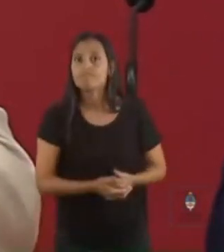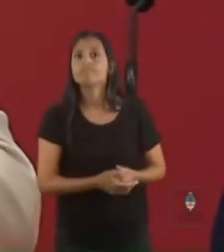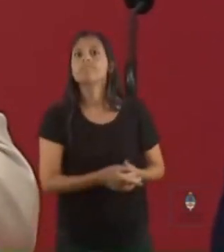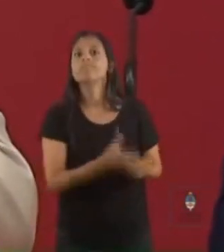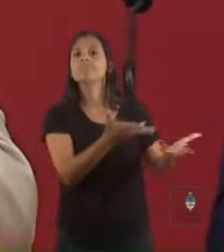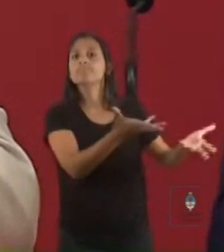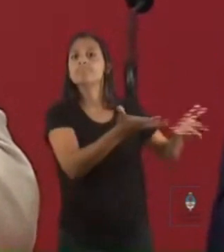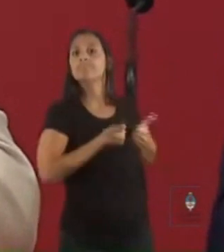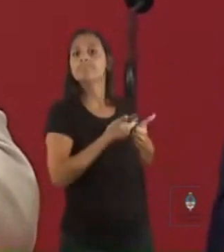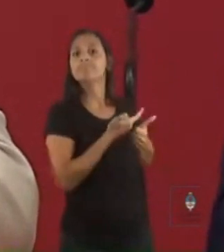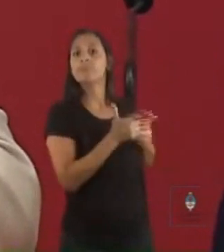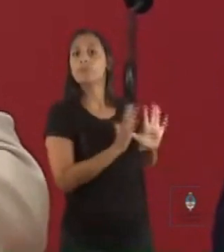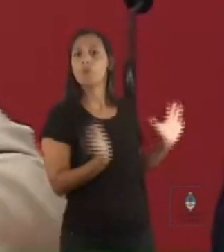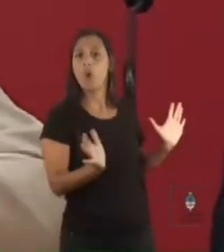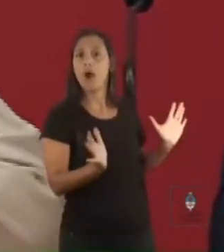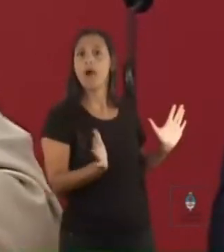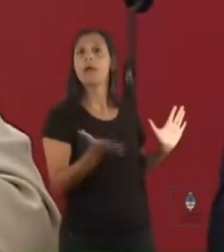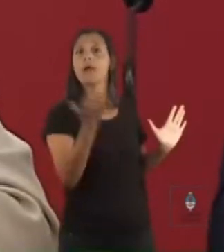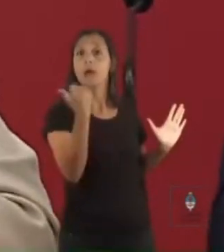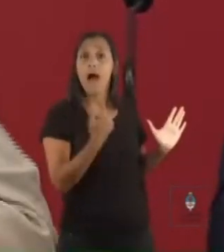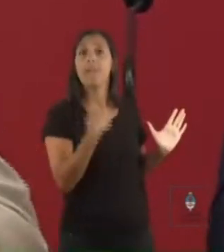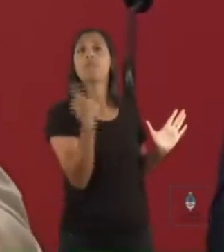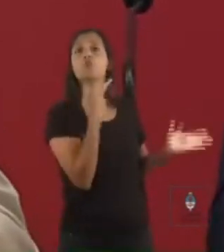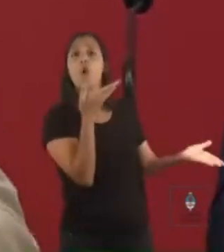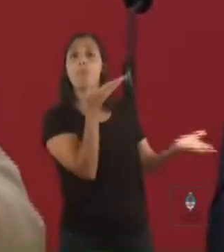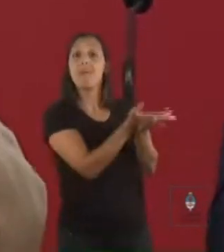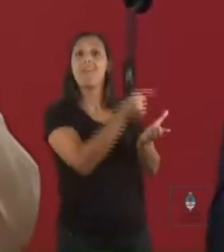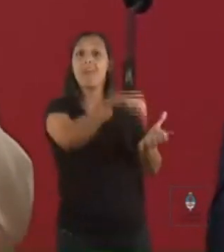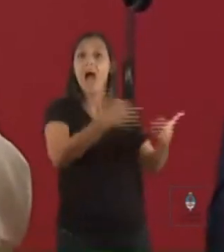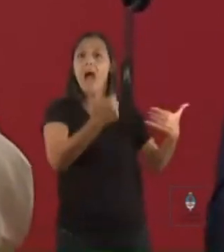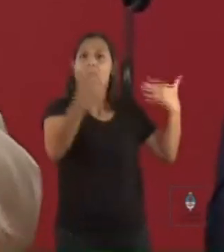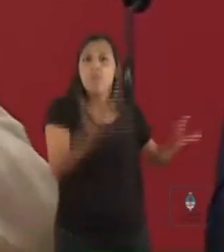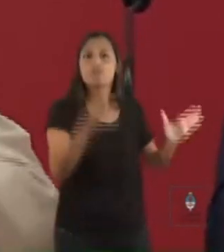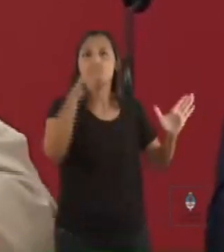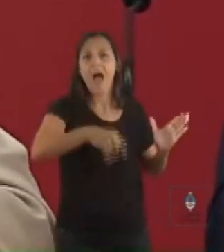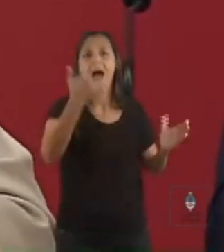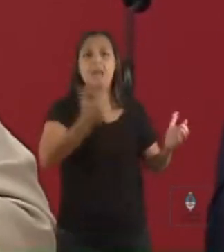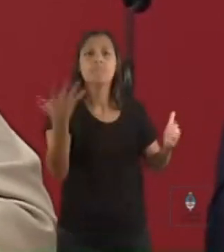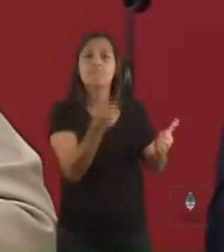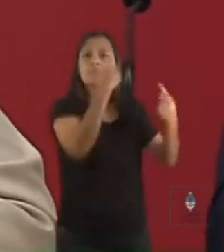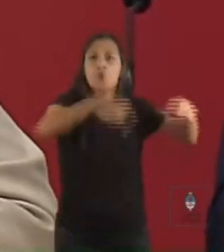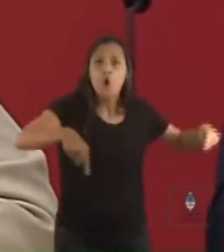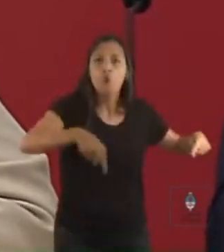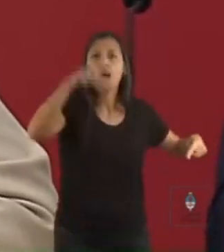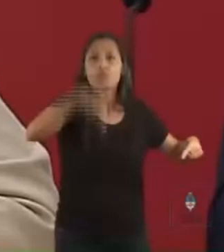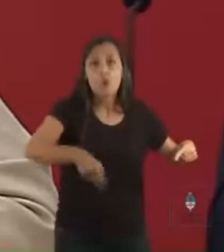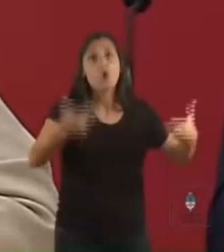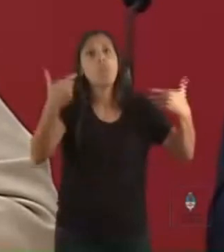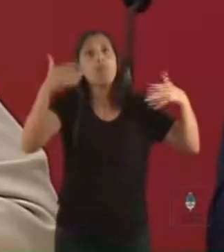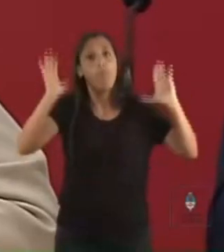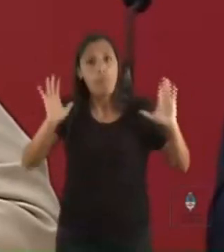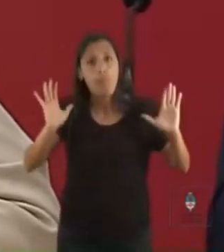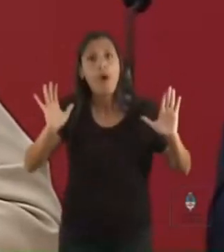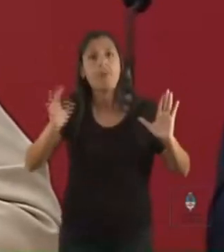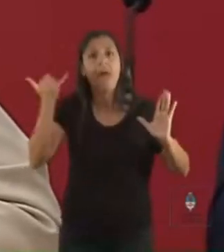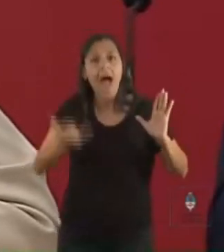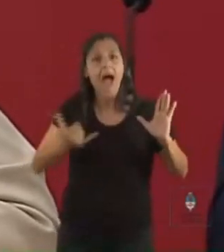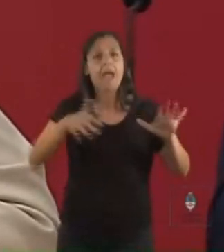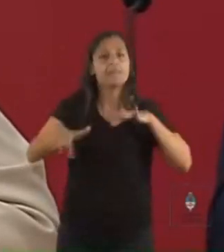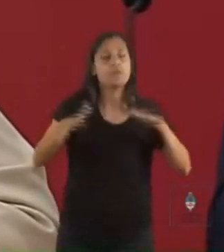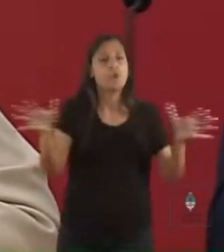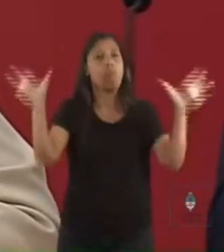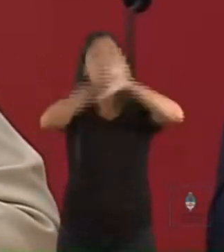acompañó con la posibilidad de tener hoy instrumentos para tener una emergencia